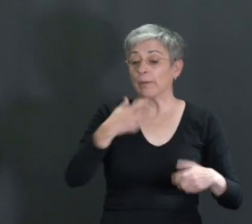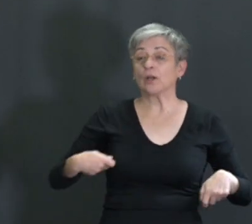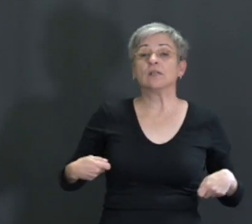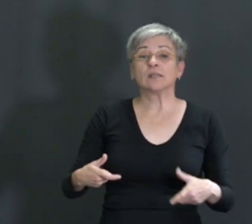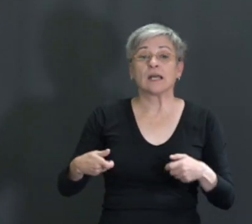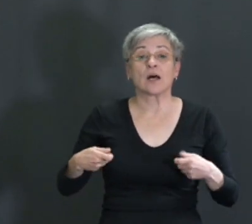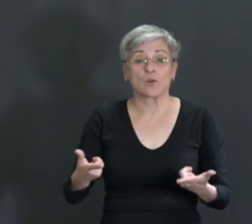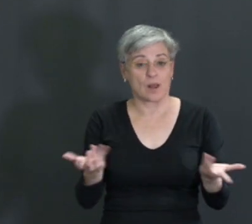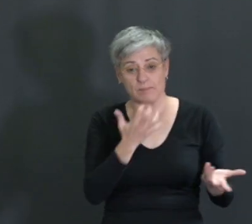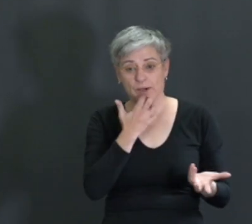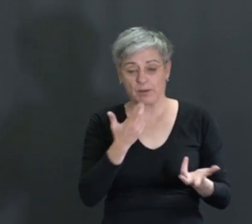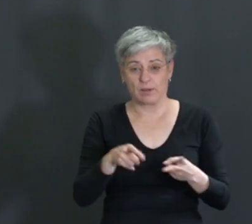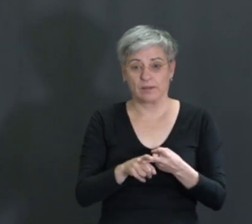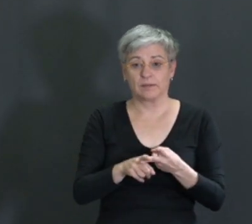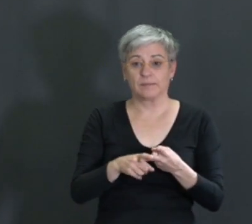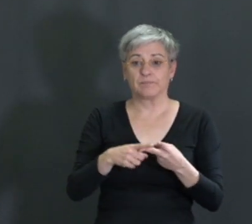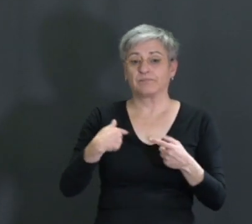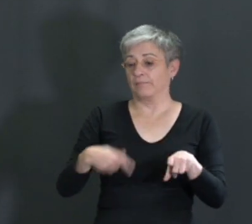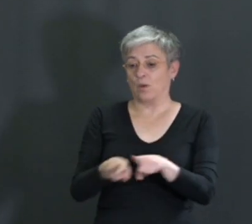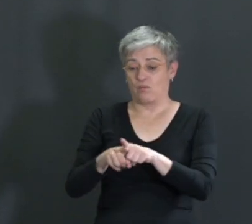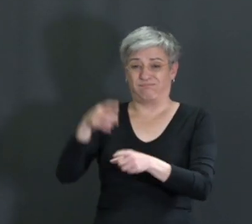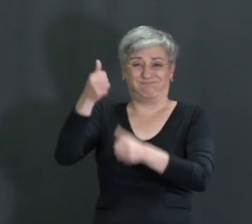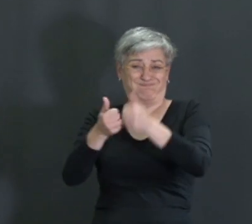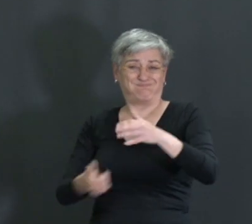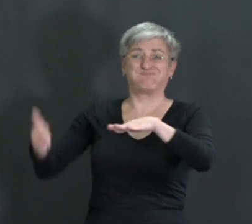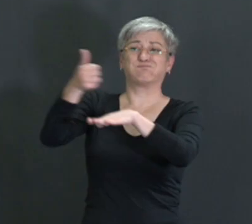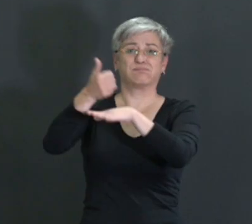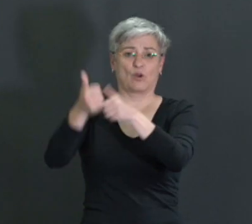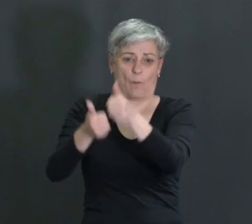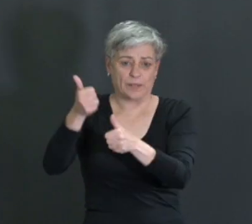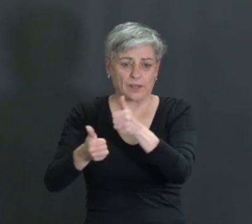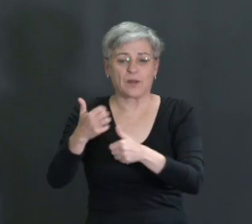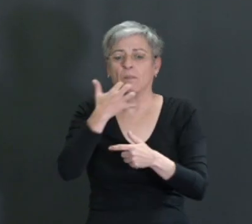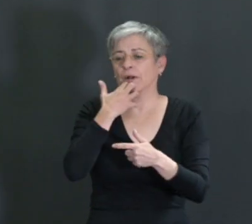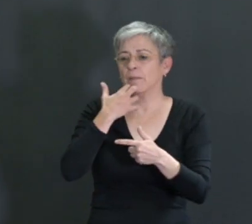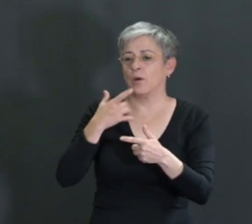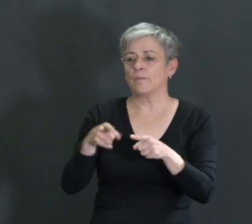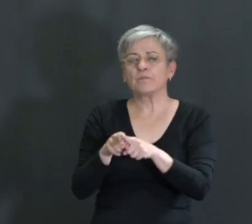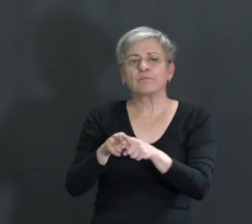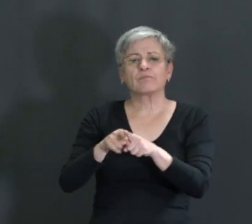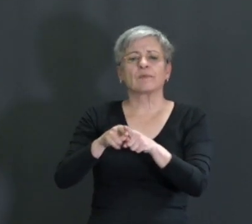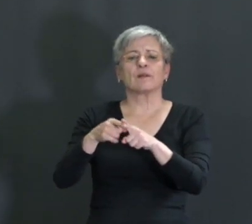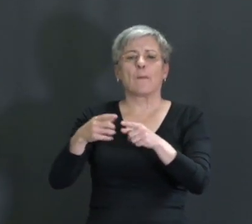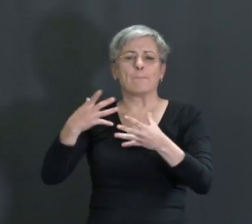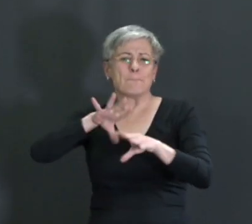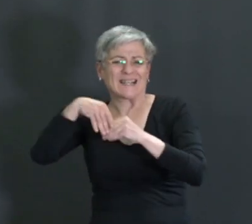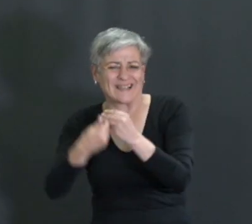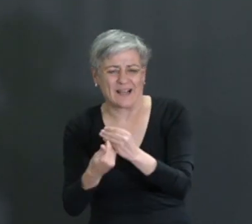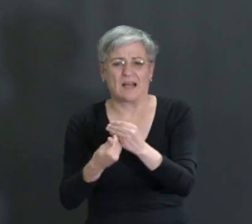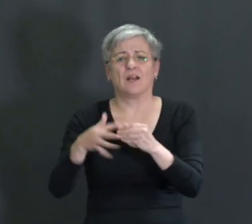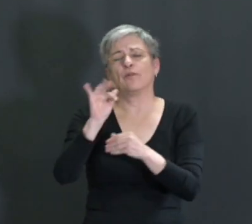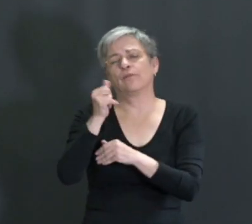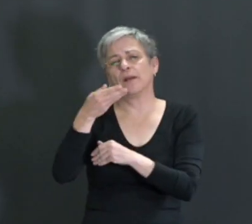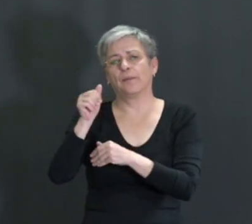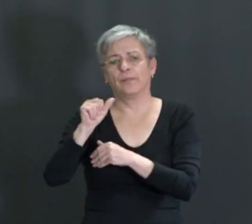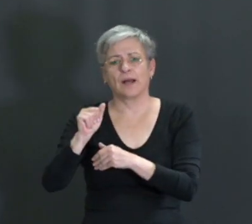sillas de ruedas vienen de la alta competición, la utilización de fibras de carbono, de